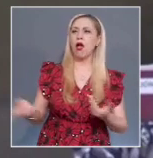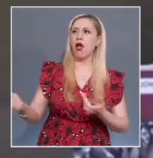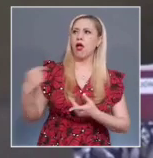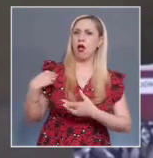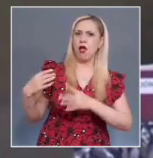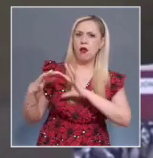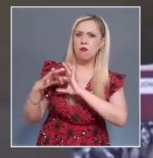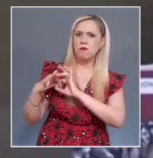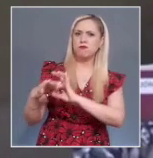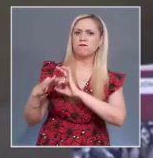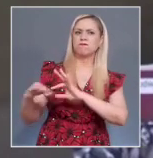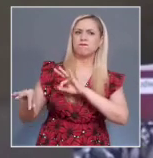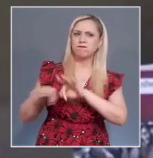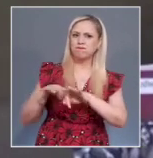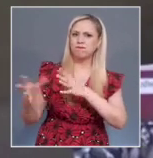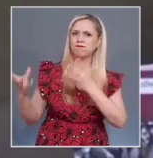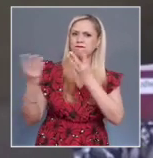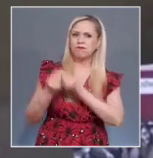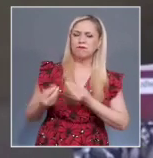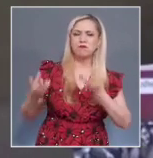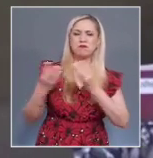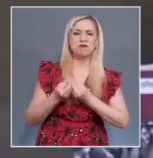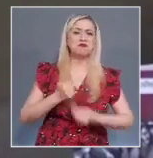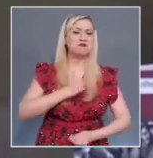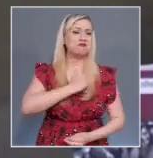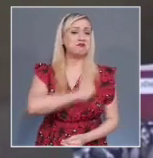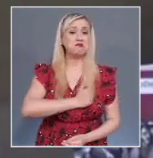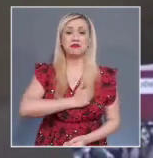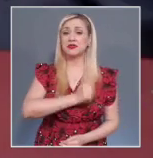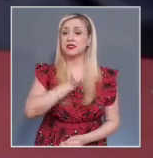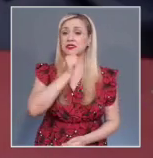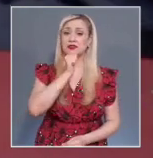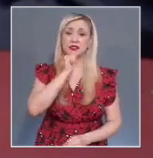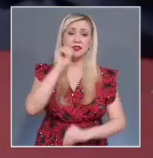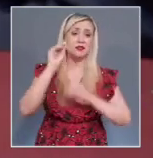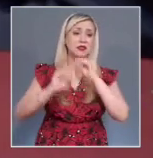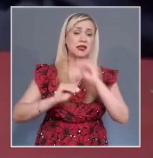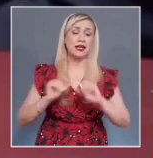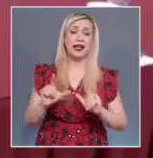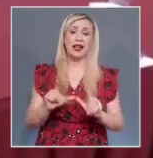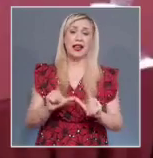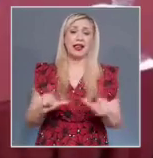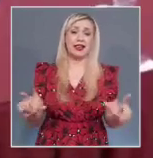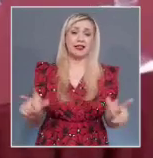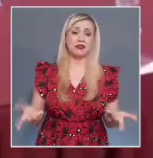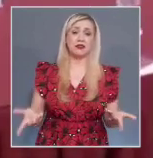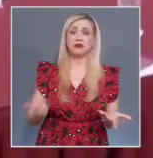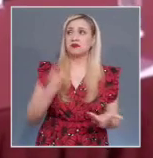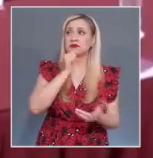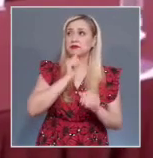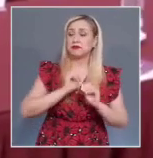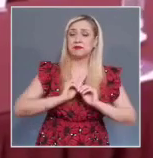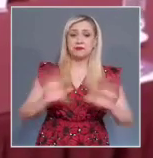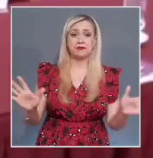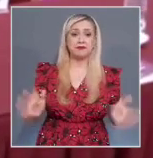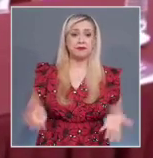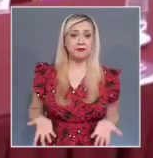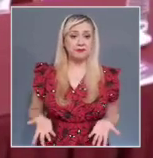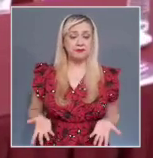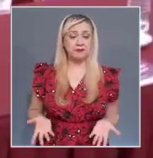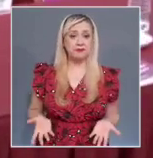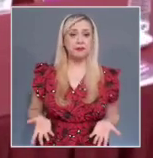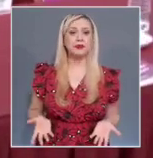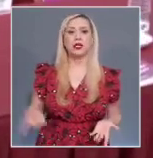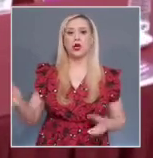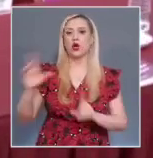pues lamentablemente este programa todavía no está listo y no se ha publicado. Cifras de la Comisión Nacional de Atención a